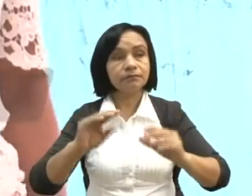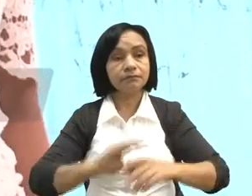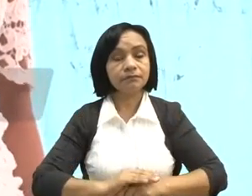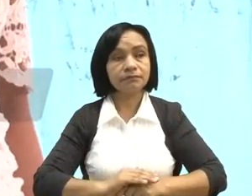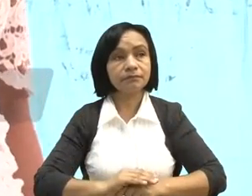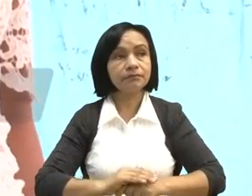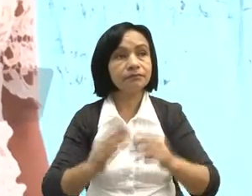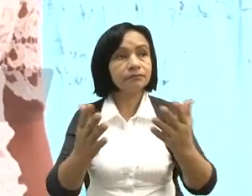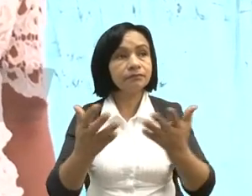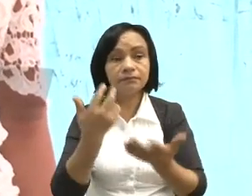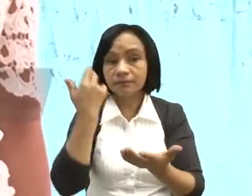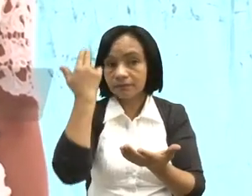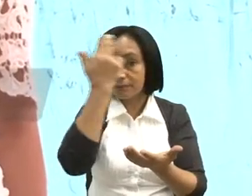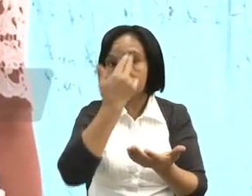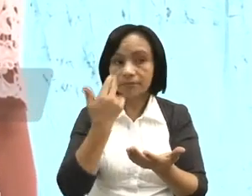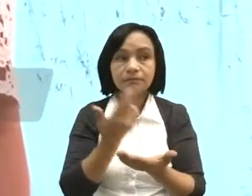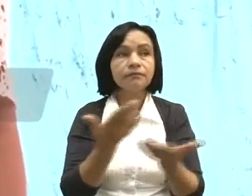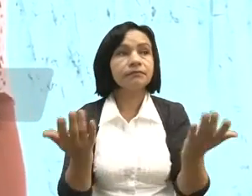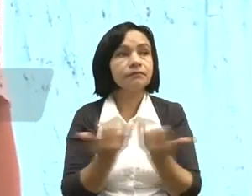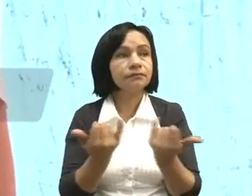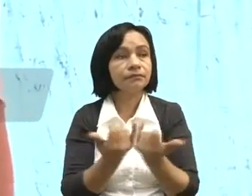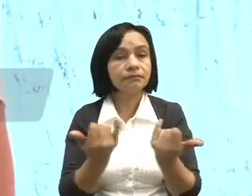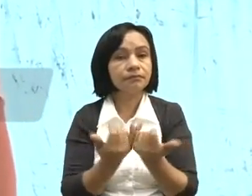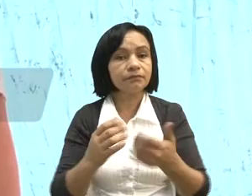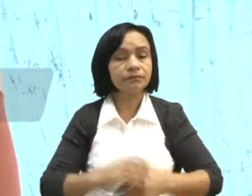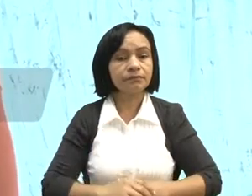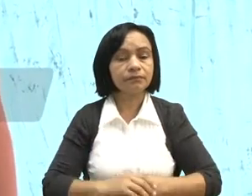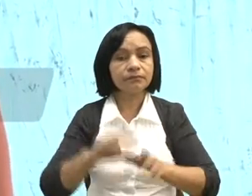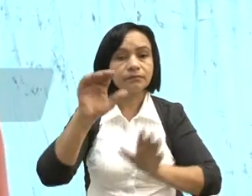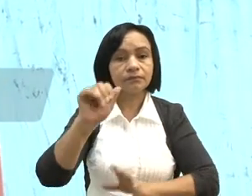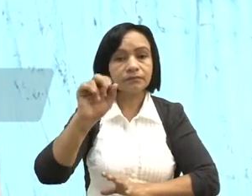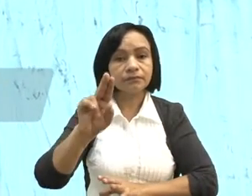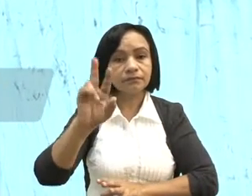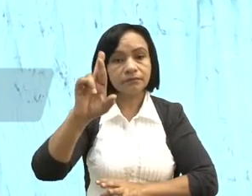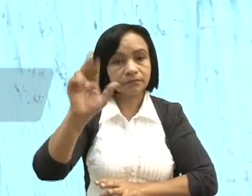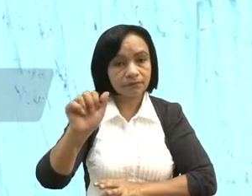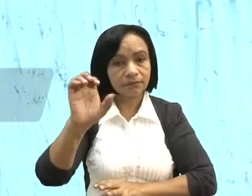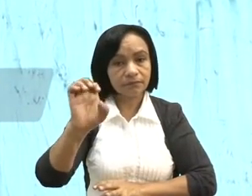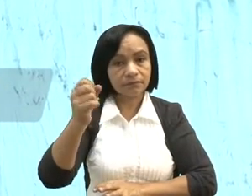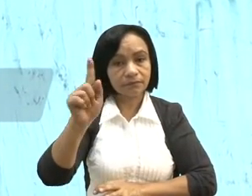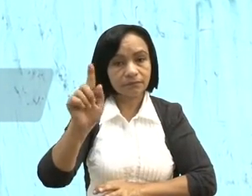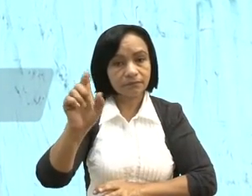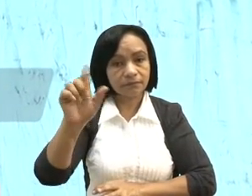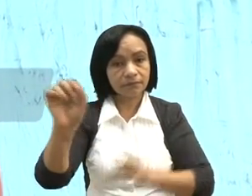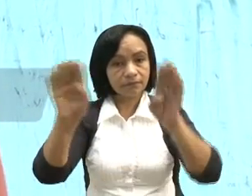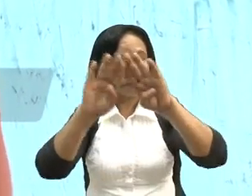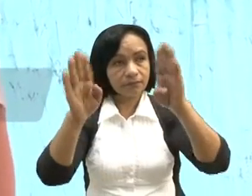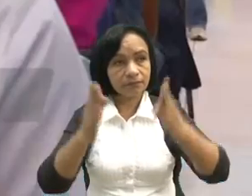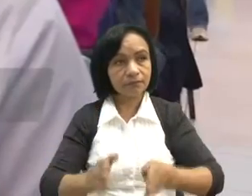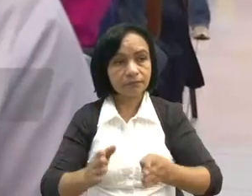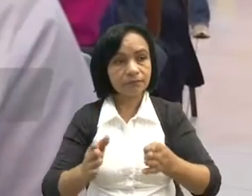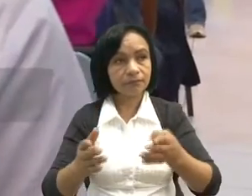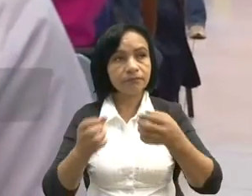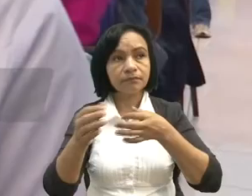Y ahí quisiera consultarle, bueno, ahí está la compañera Albestela. Quisiera consultarle,